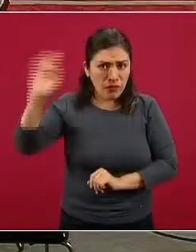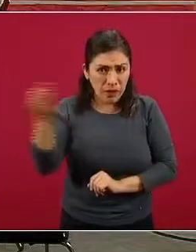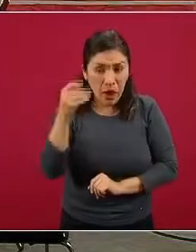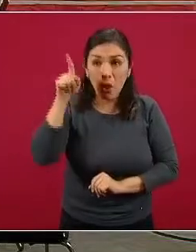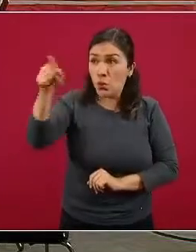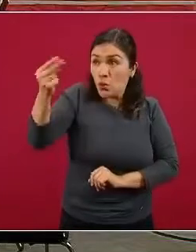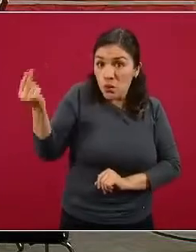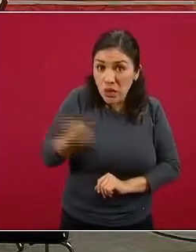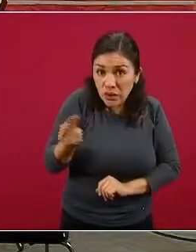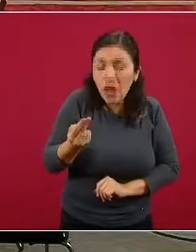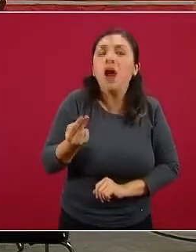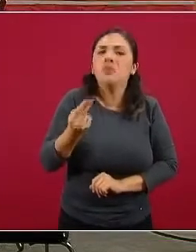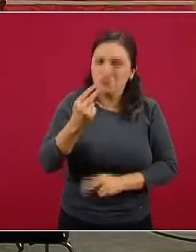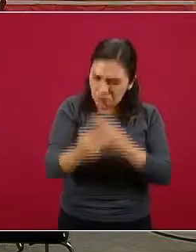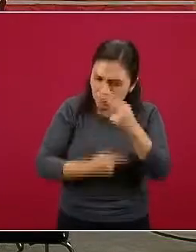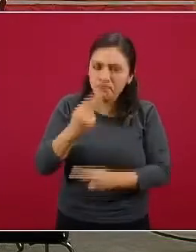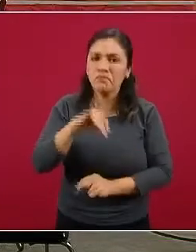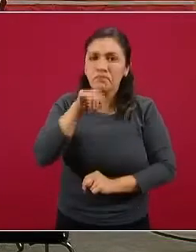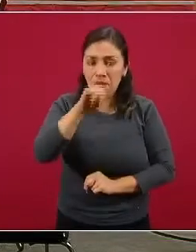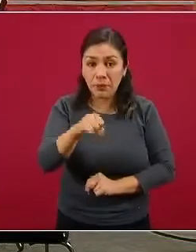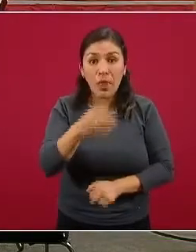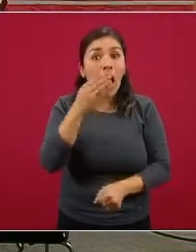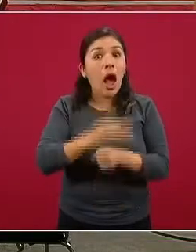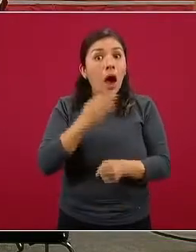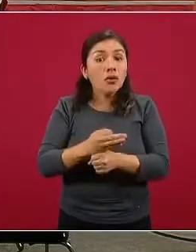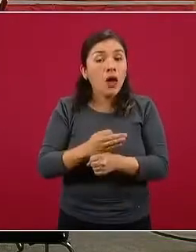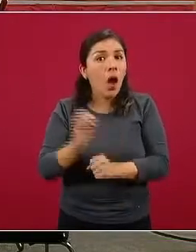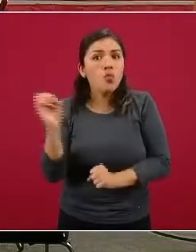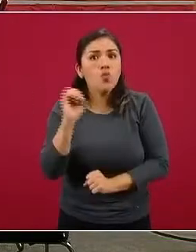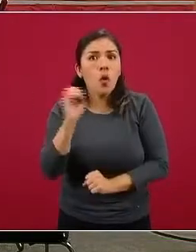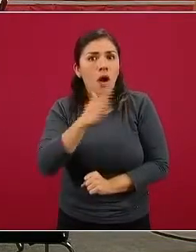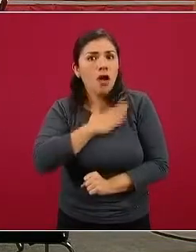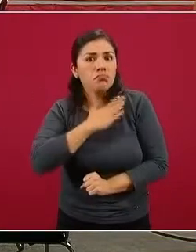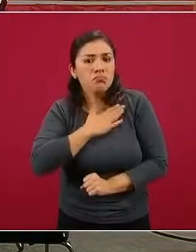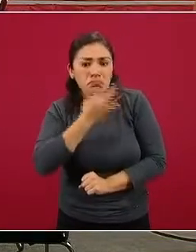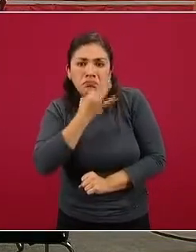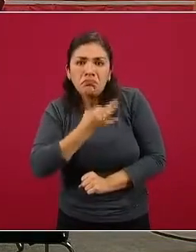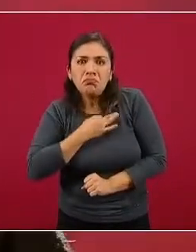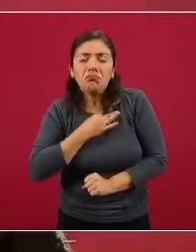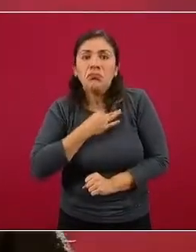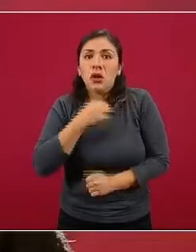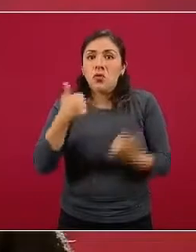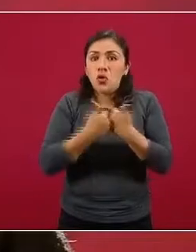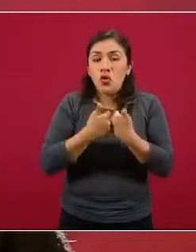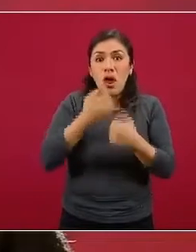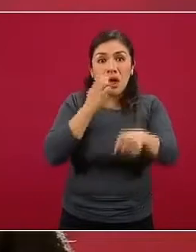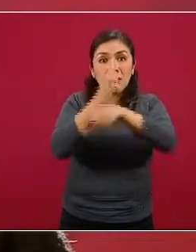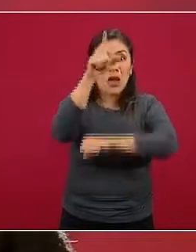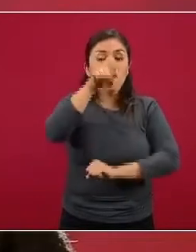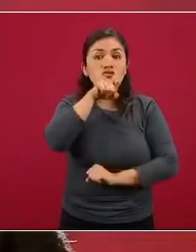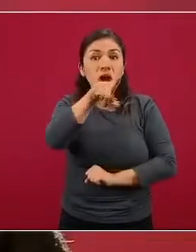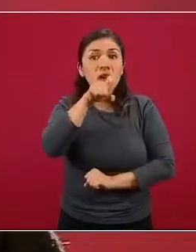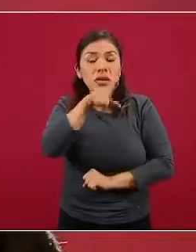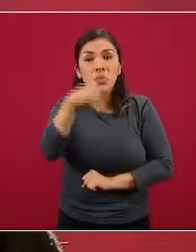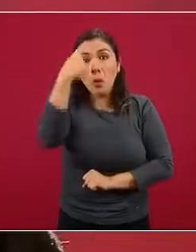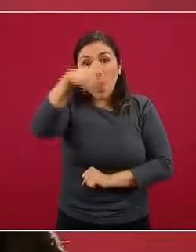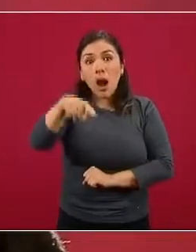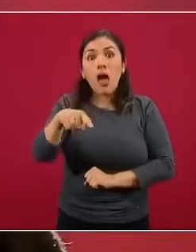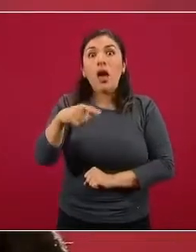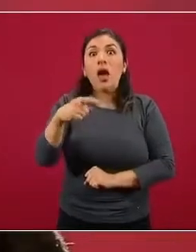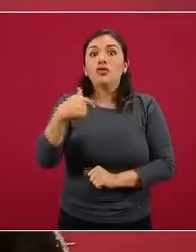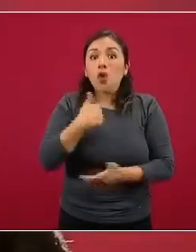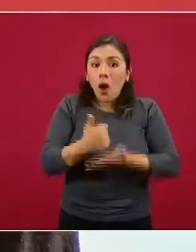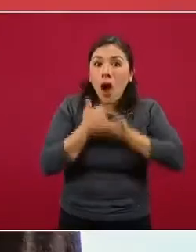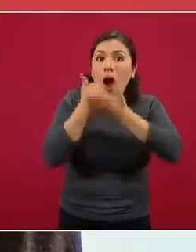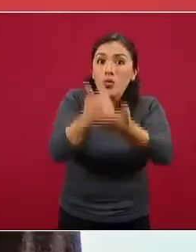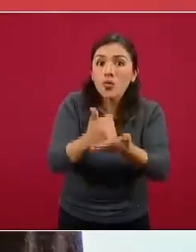se requiere, así lo hemos hecho. Hasta el momento no hemos recibido solicitud alguna de parte del Estado de Jalisco de